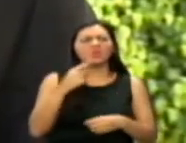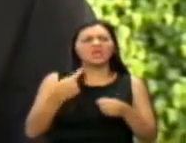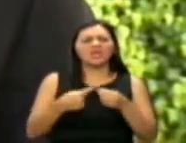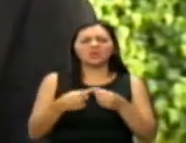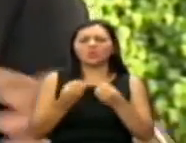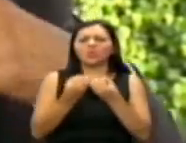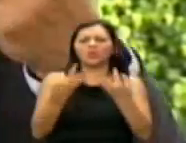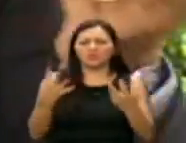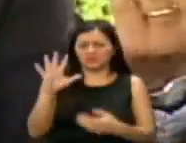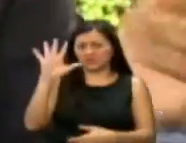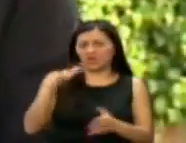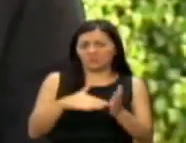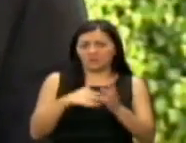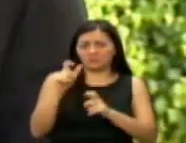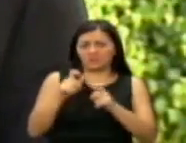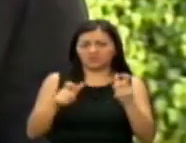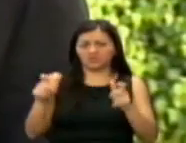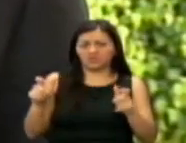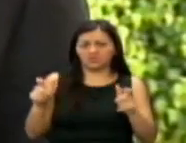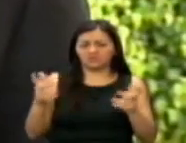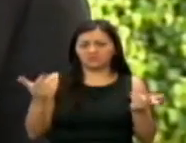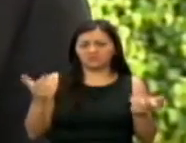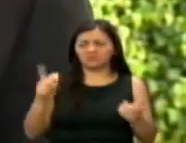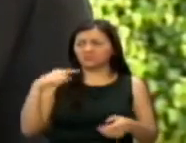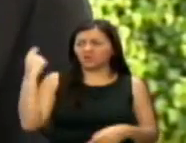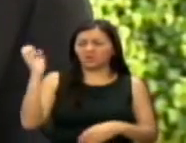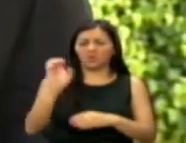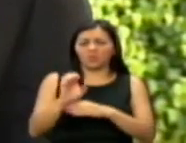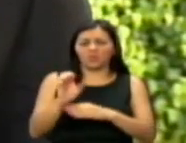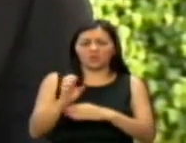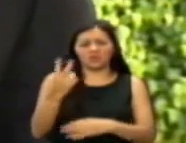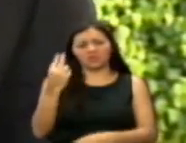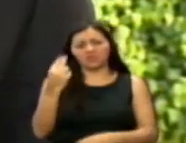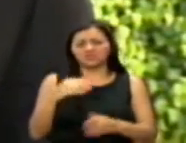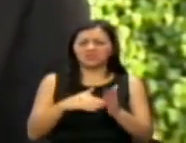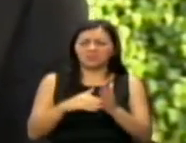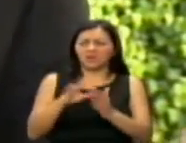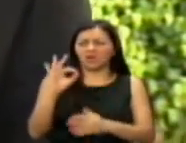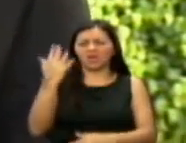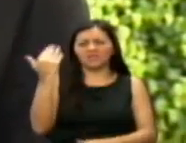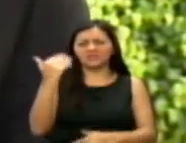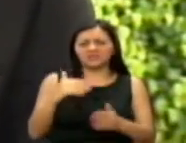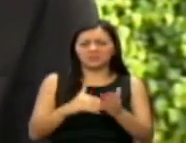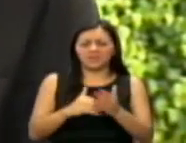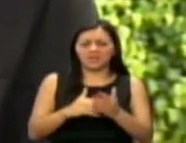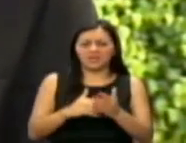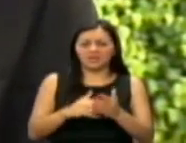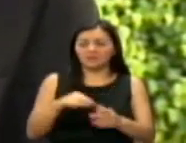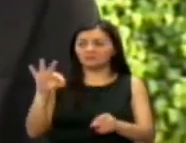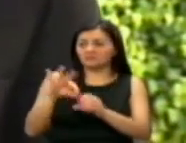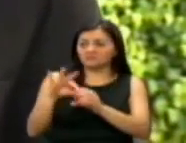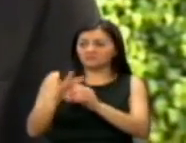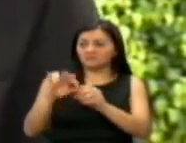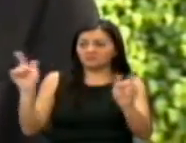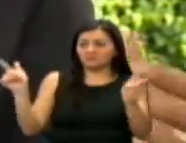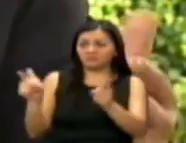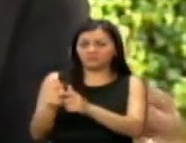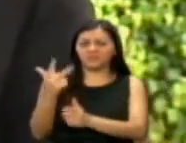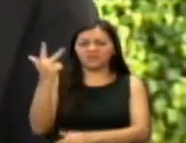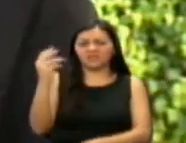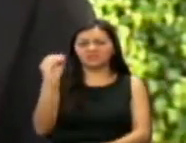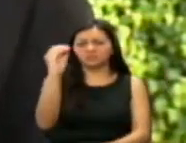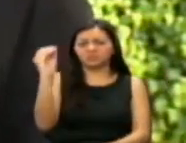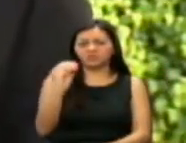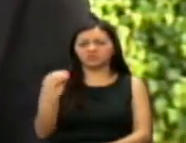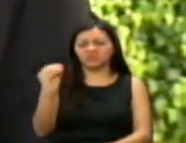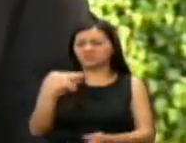5.000 personas. Alrededor del país, ¿cuánto habrá sido? 12.000, 15.000. Cuando van a las urnas sacan el 3% de los votos. Esa es la